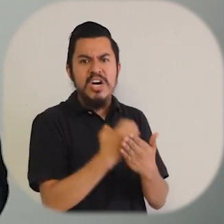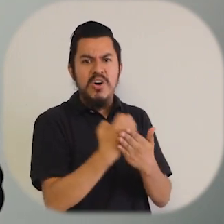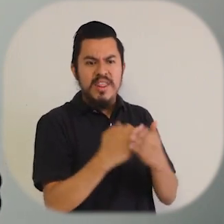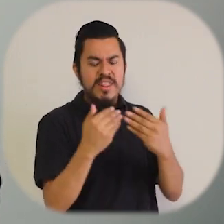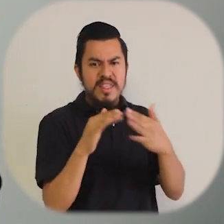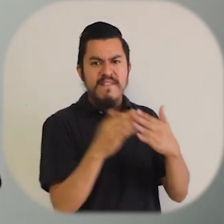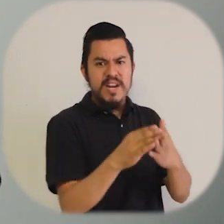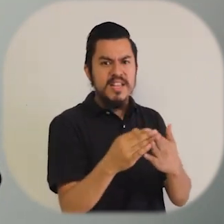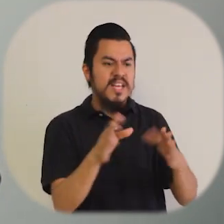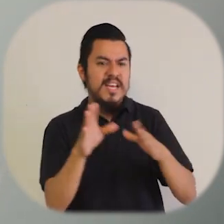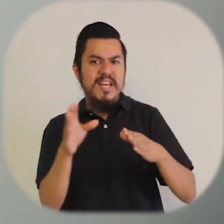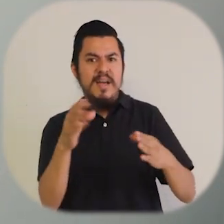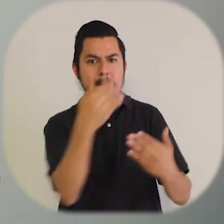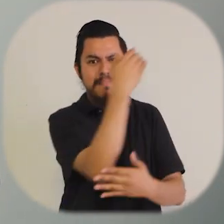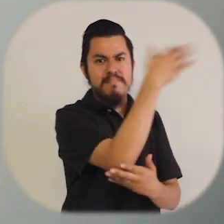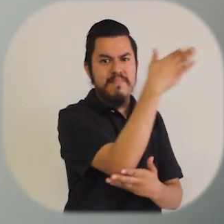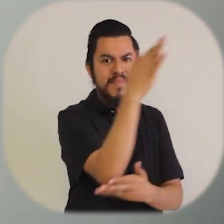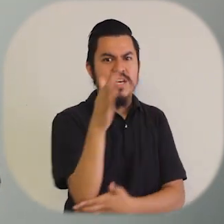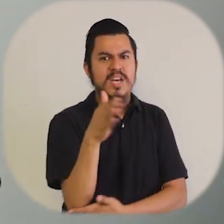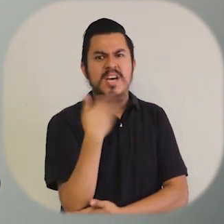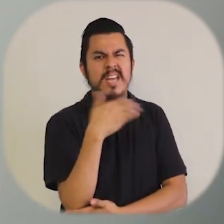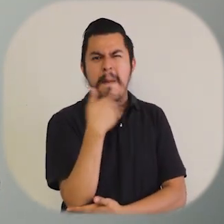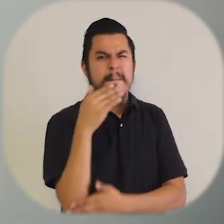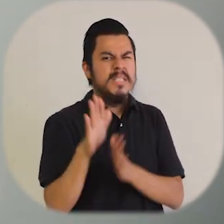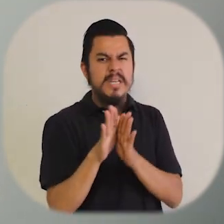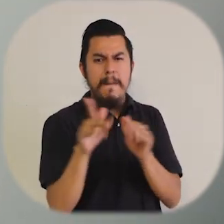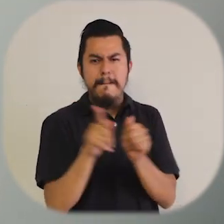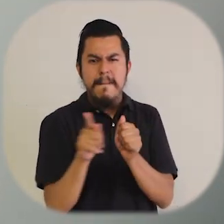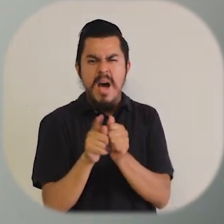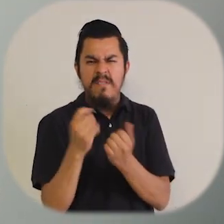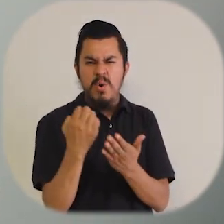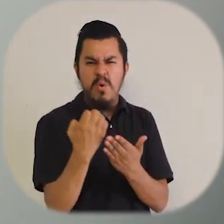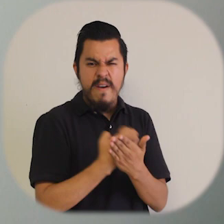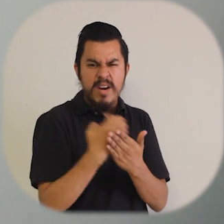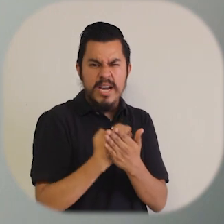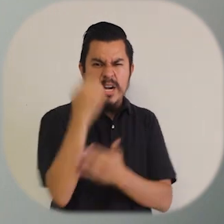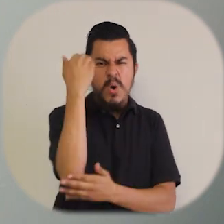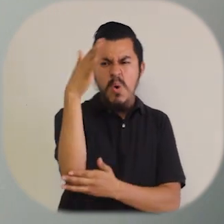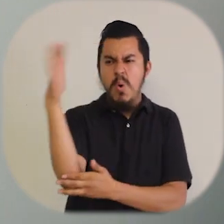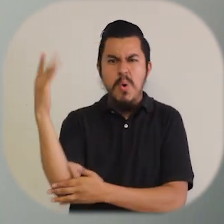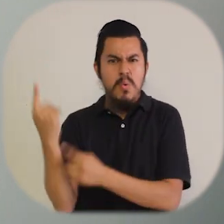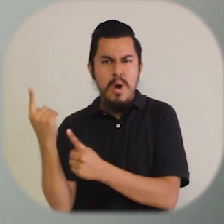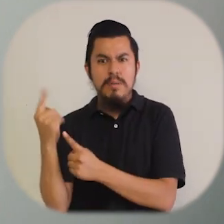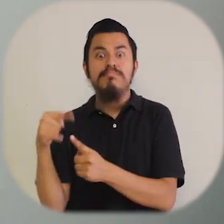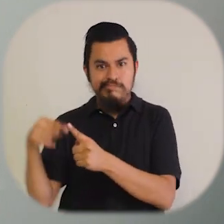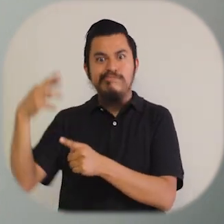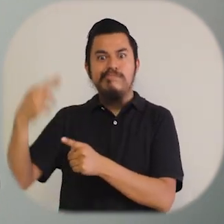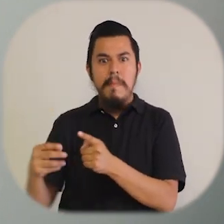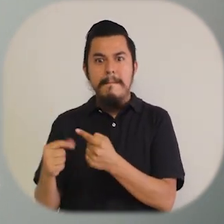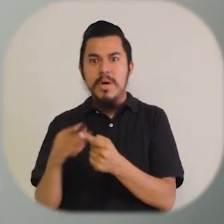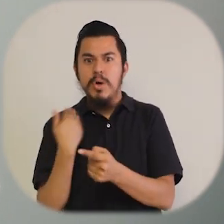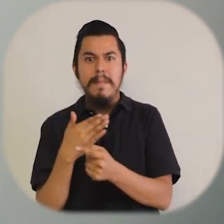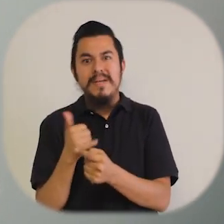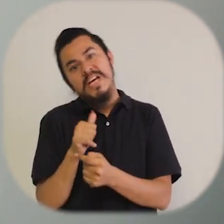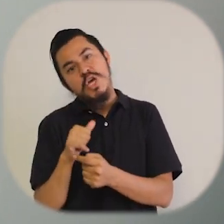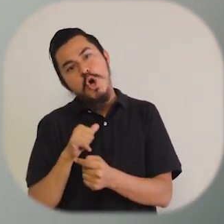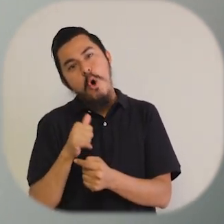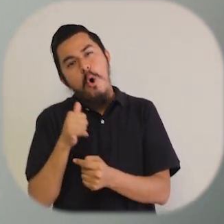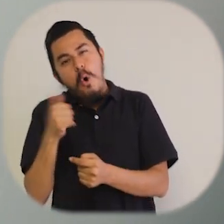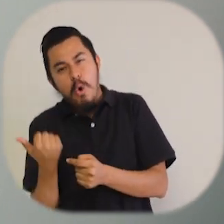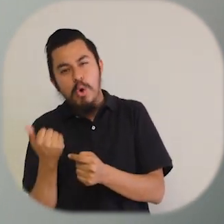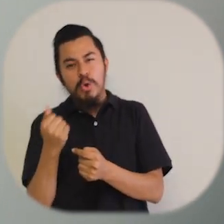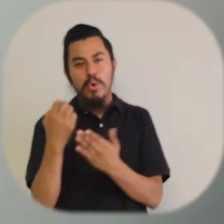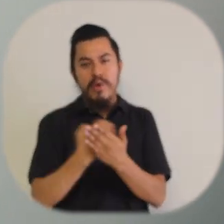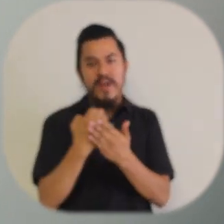que Pablo predicó solamente es el evangelio, pero si se predica de algo más, entonces uno es anatema, es maldito. Si ustedes tienen